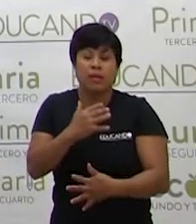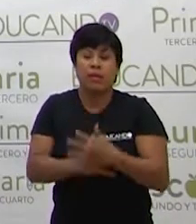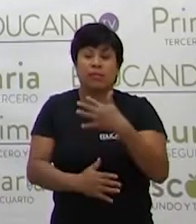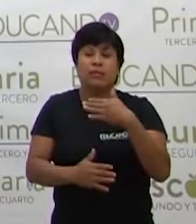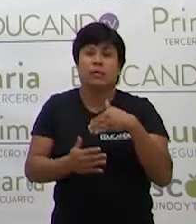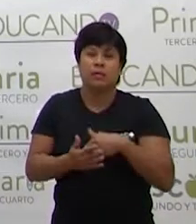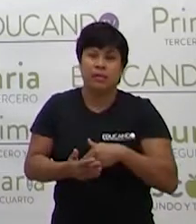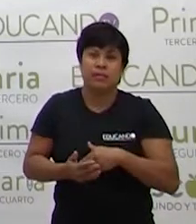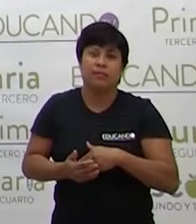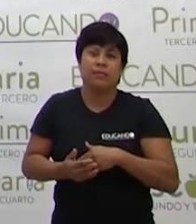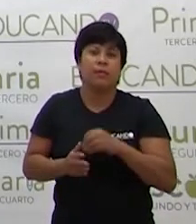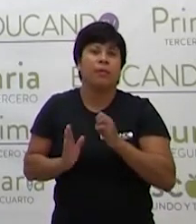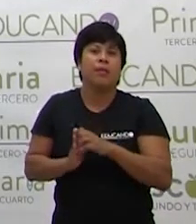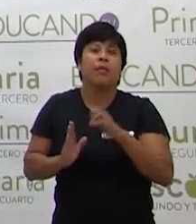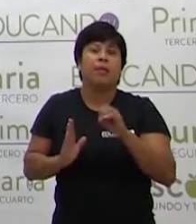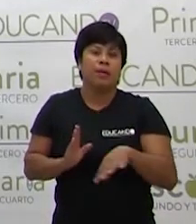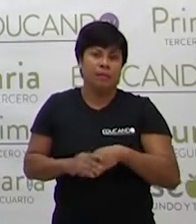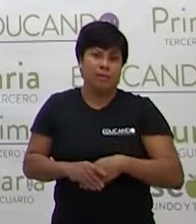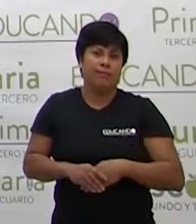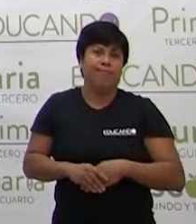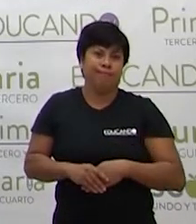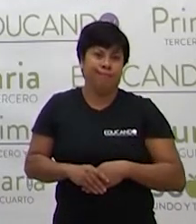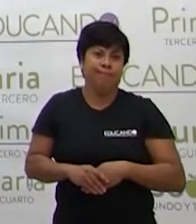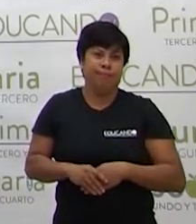15,000, por ejemplo.